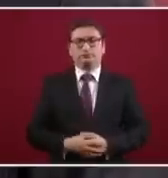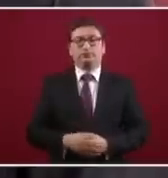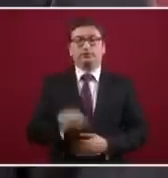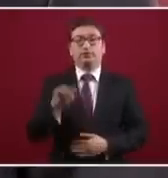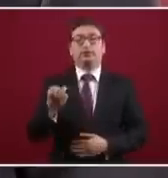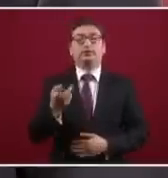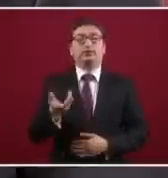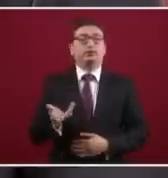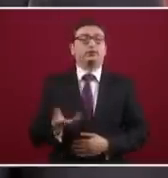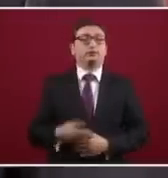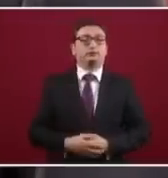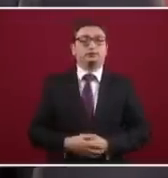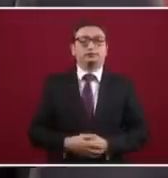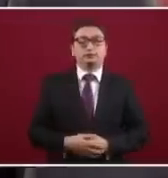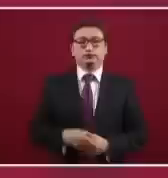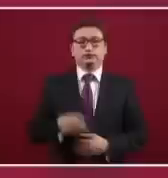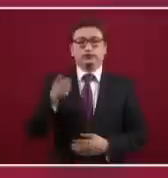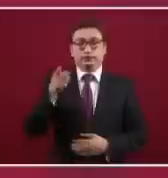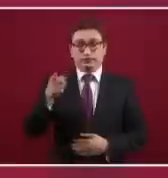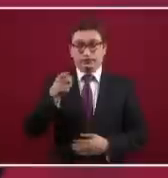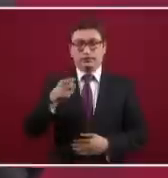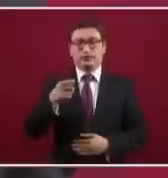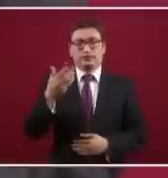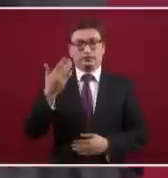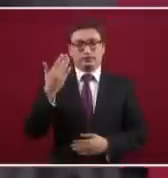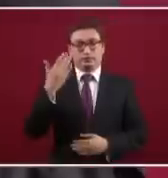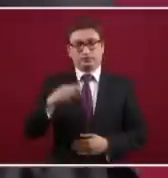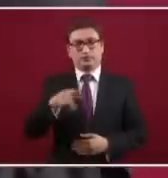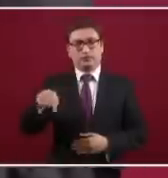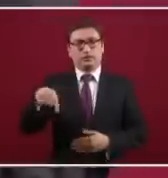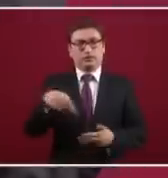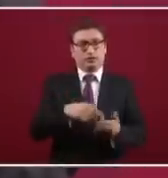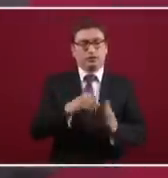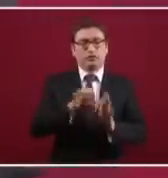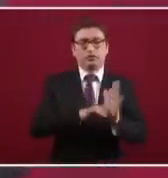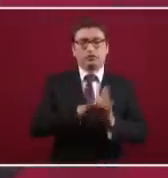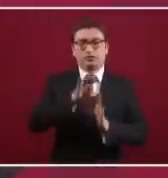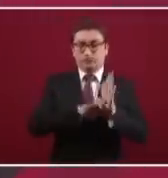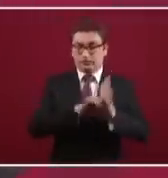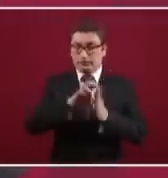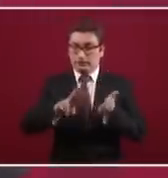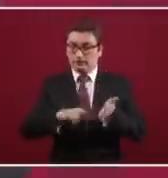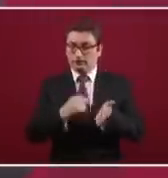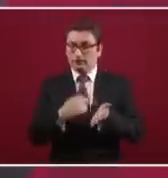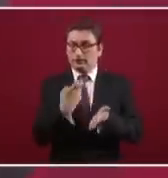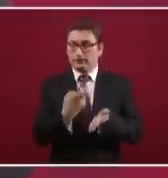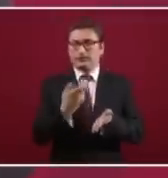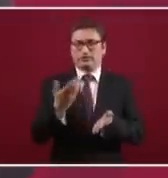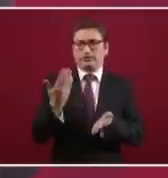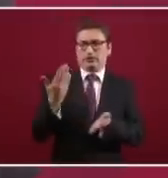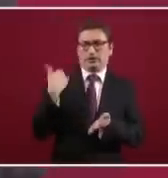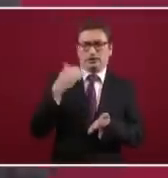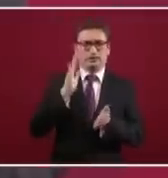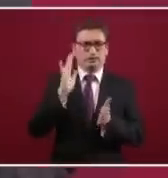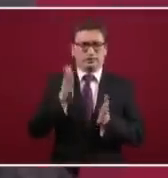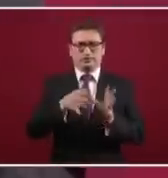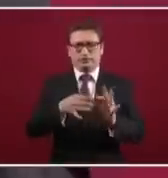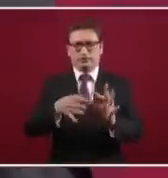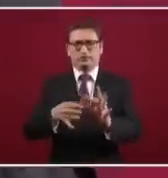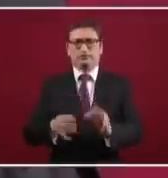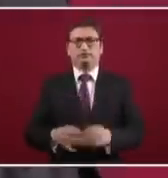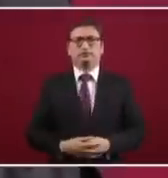que suscribió el código de ética al que hemos hecho